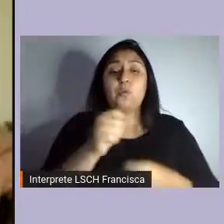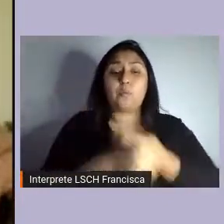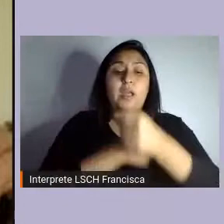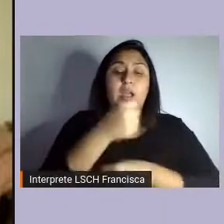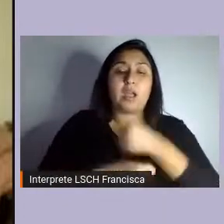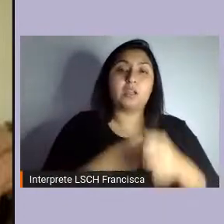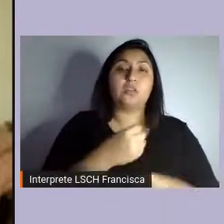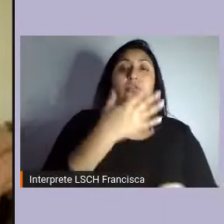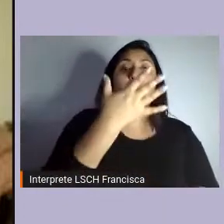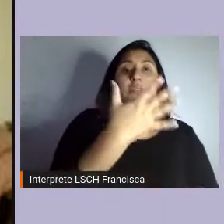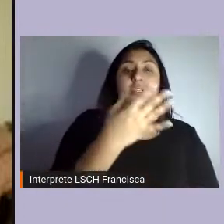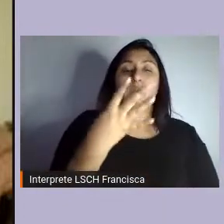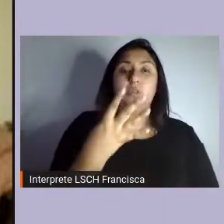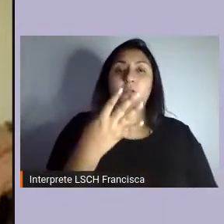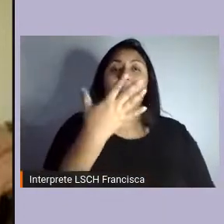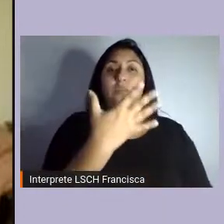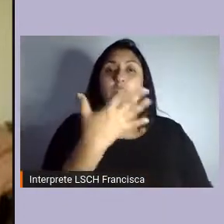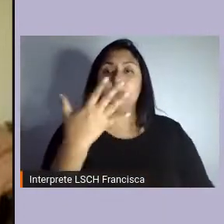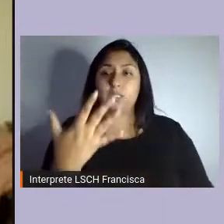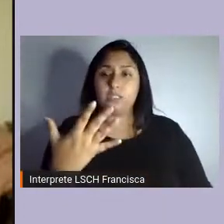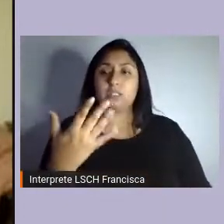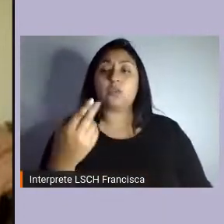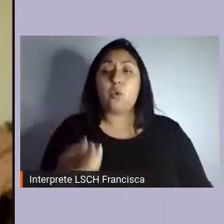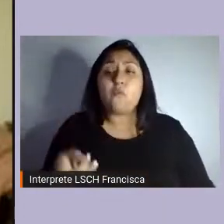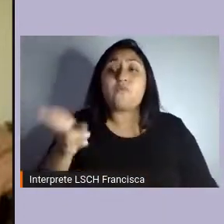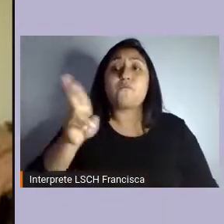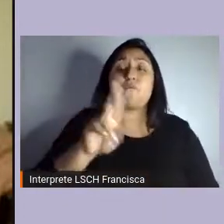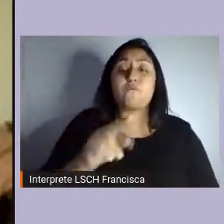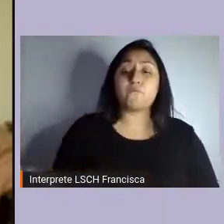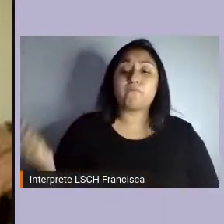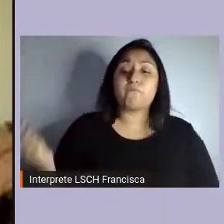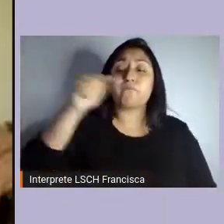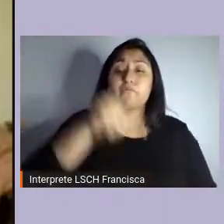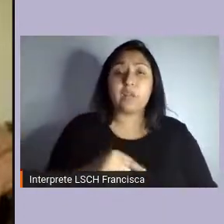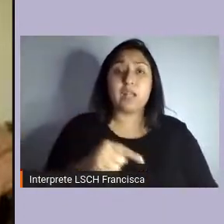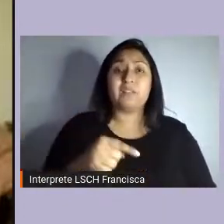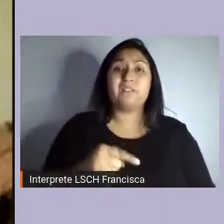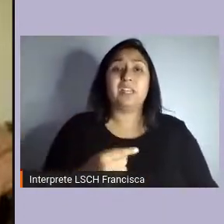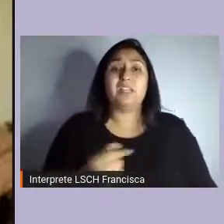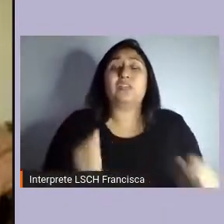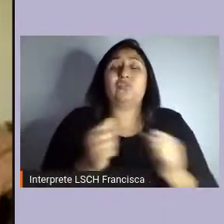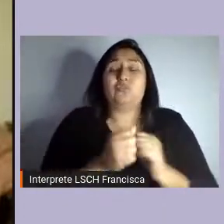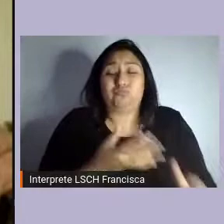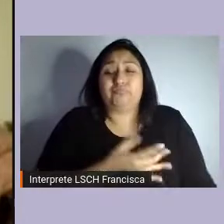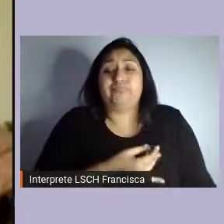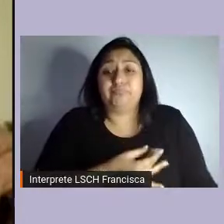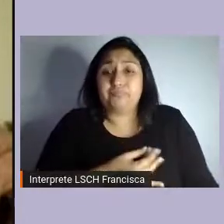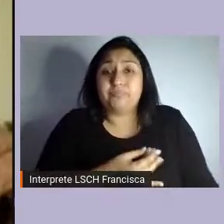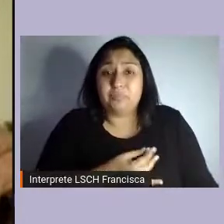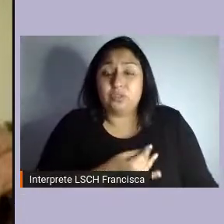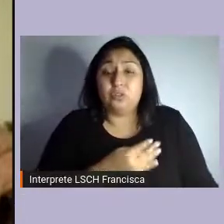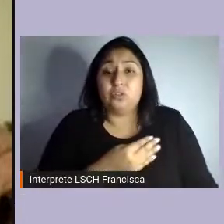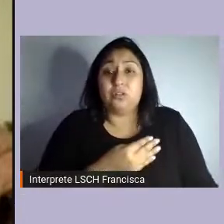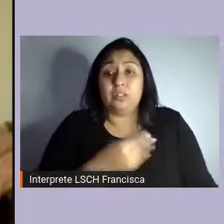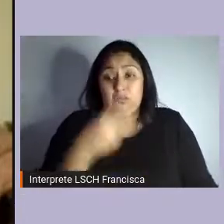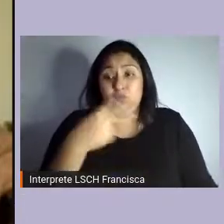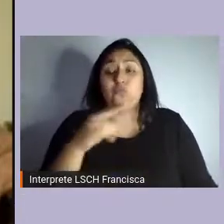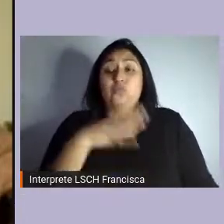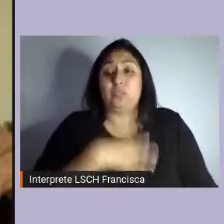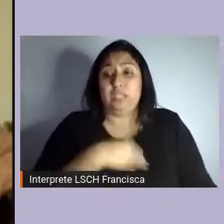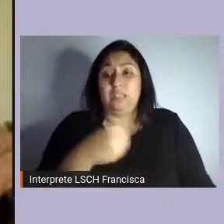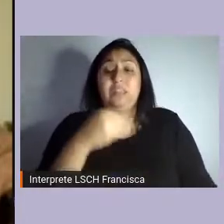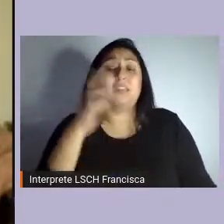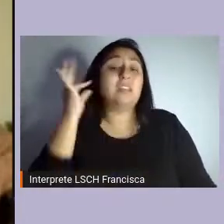55, quedó en Europa, y en el 55 vuelve, y vuelve con este dolor de su hija muerta.